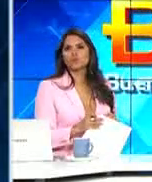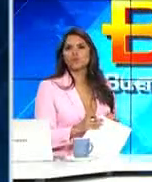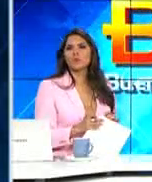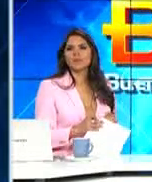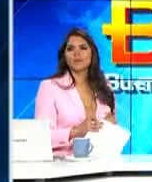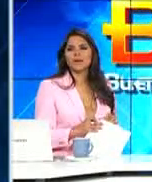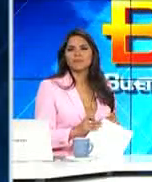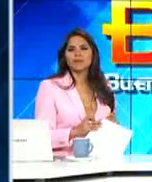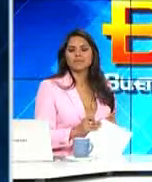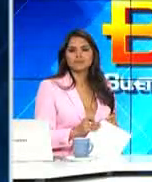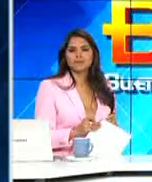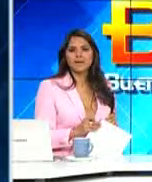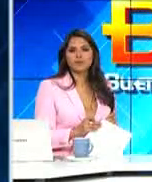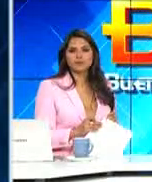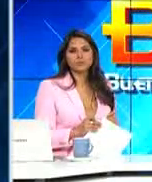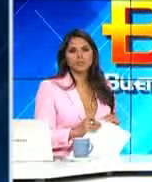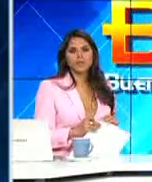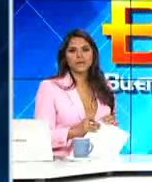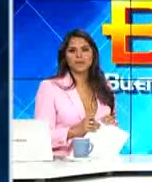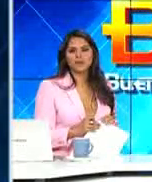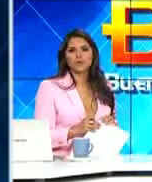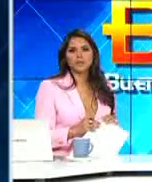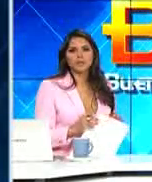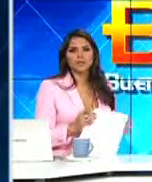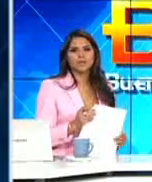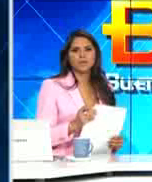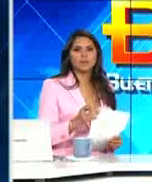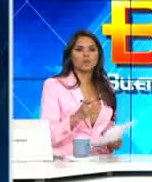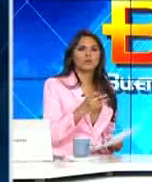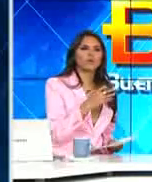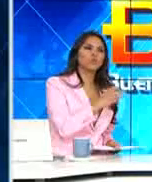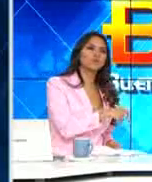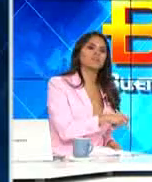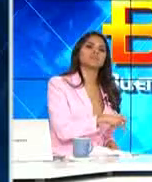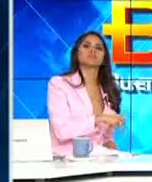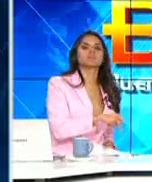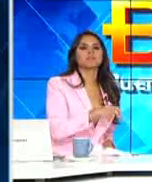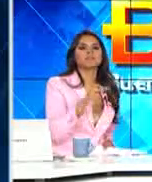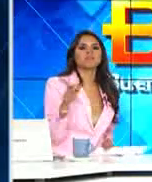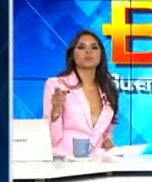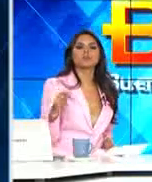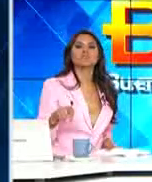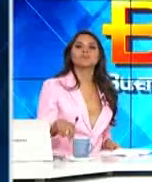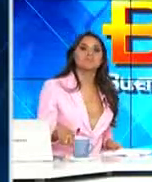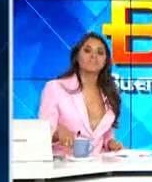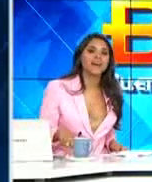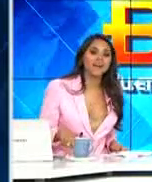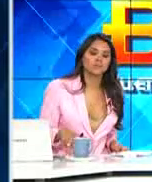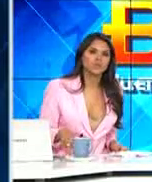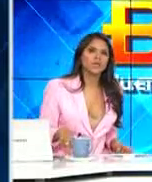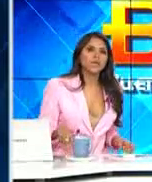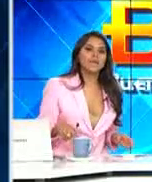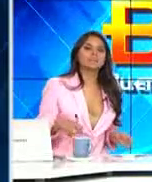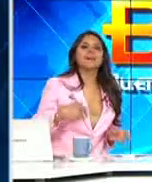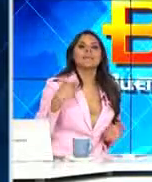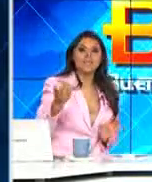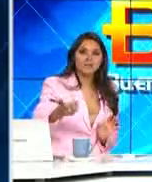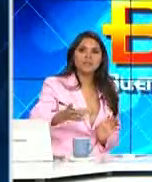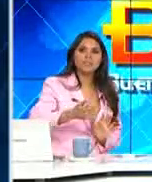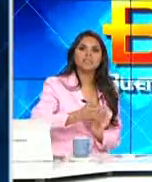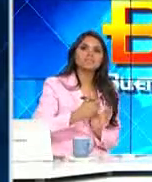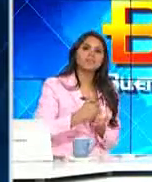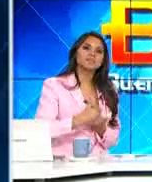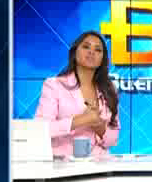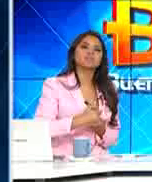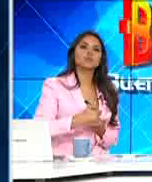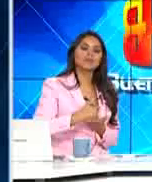lo he invitado. Marco, hay que recordar que lo que ocurre el fin de semana es que ellos ahora son investigados. Es ahí, a